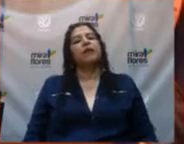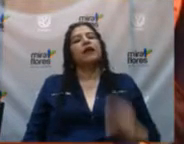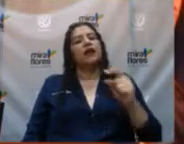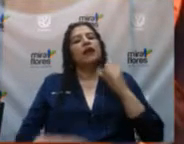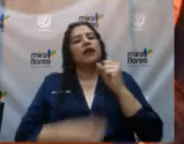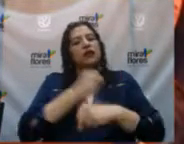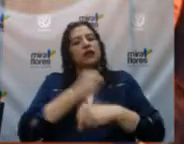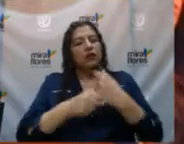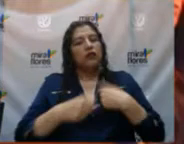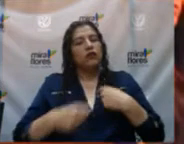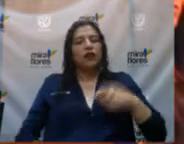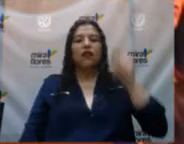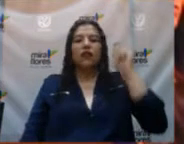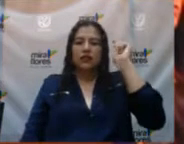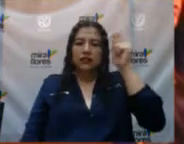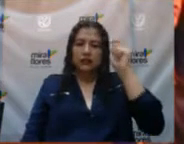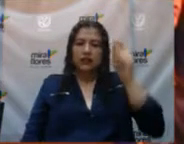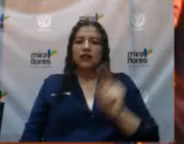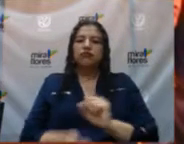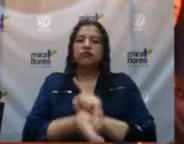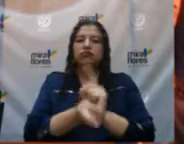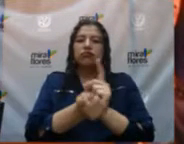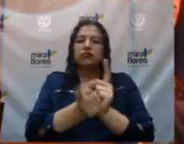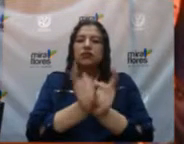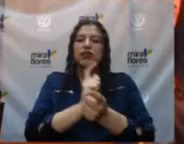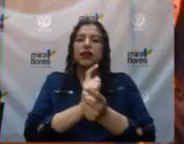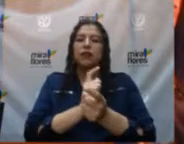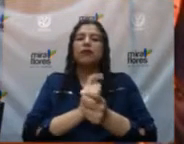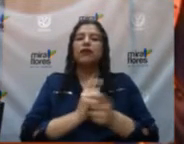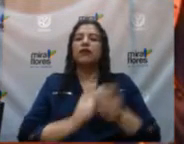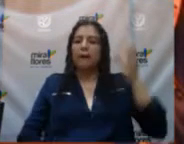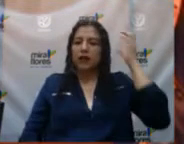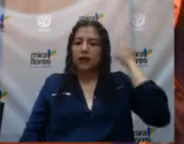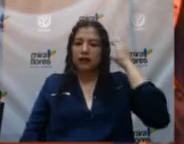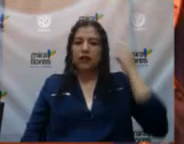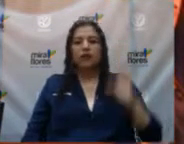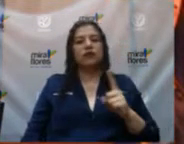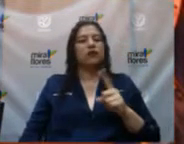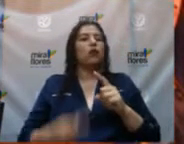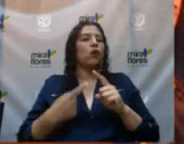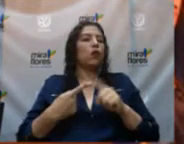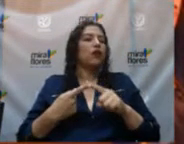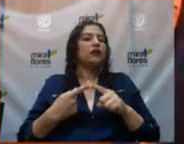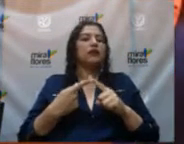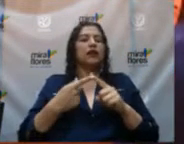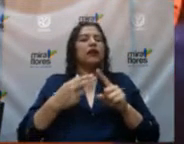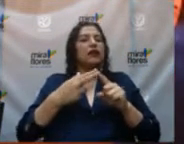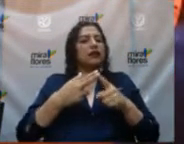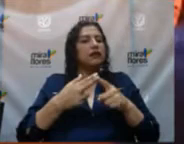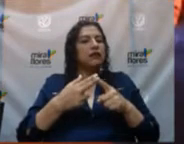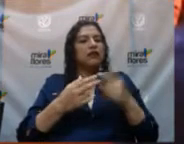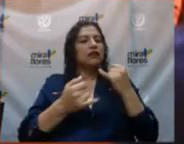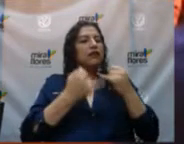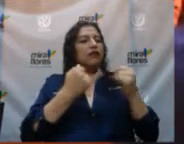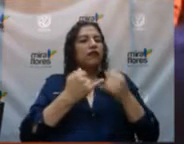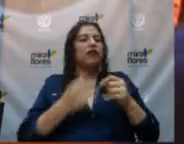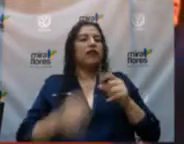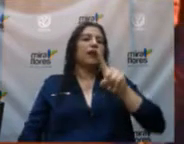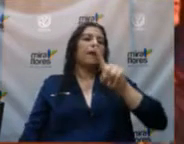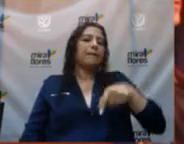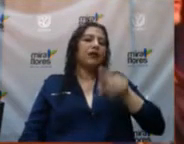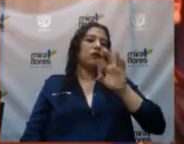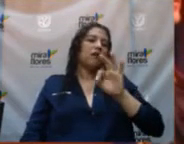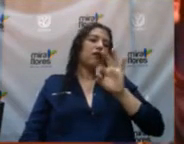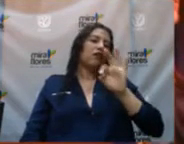he sido testigo de los cambios en nuestro distrito. Uno de ellos, por ejemplo, que se inició hacia fines de